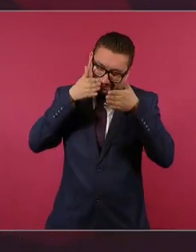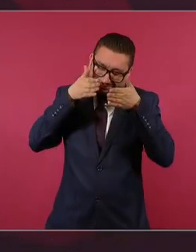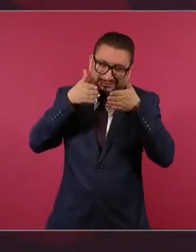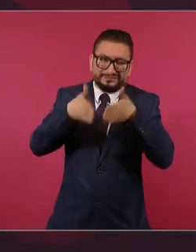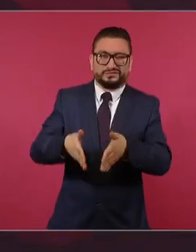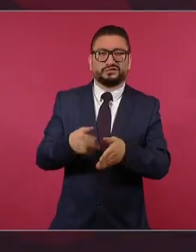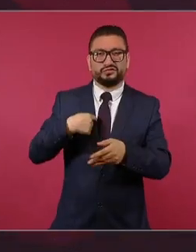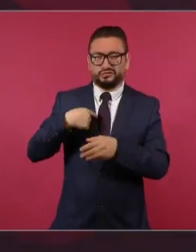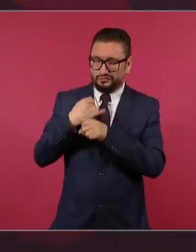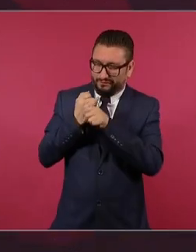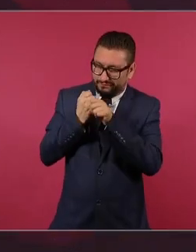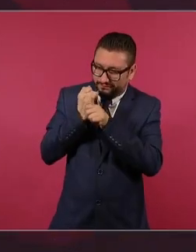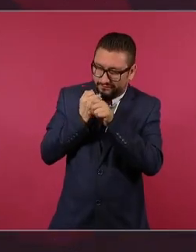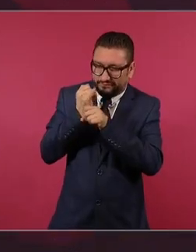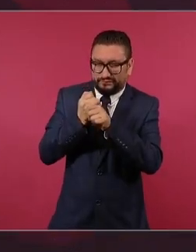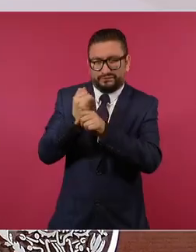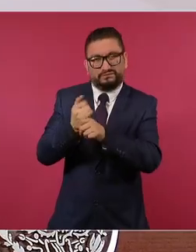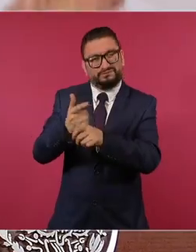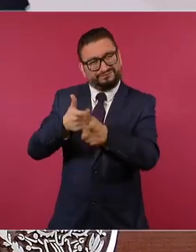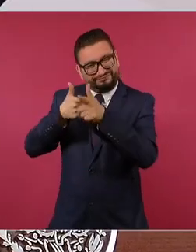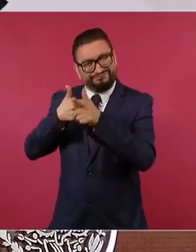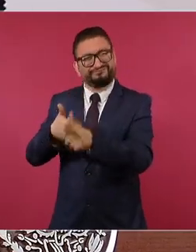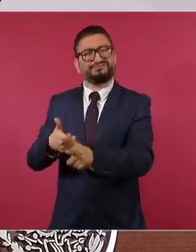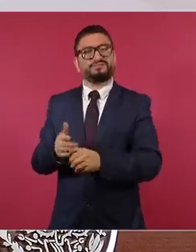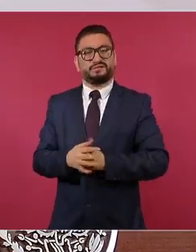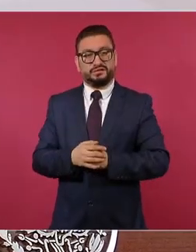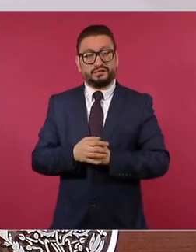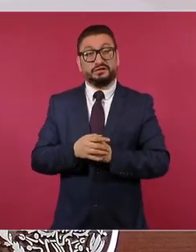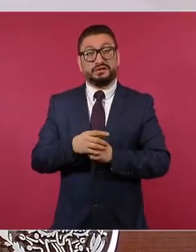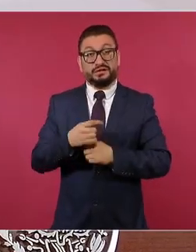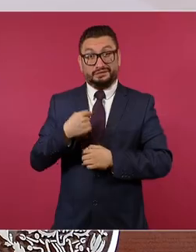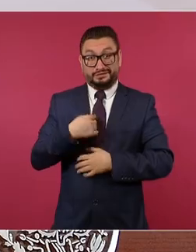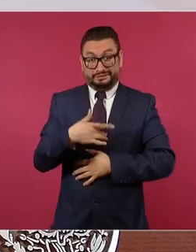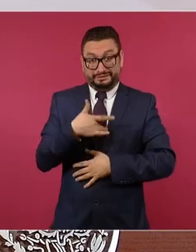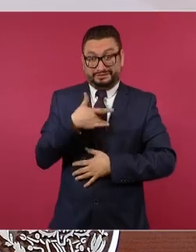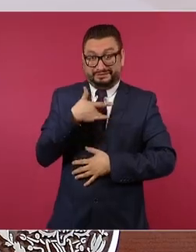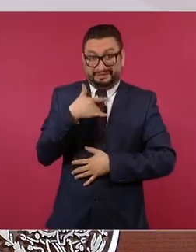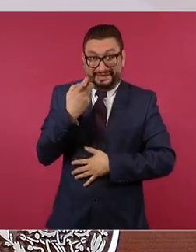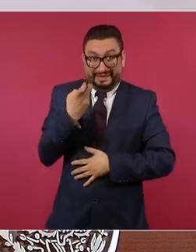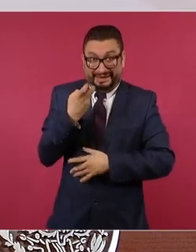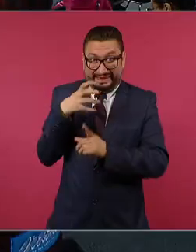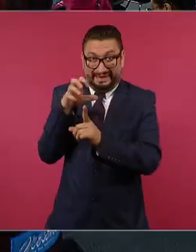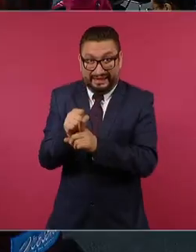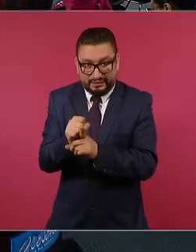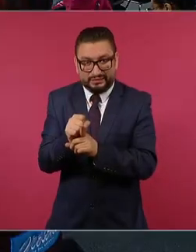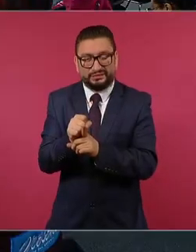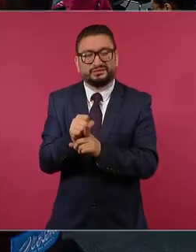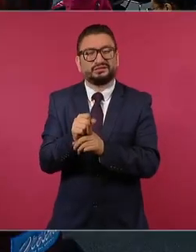esta investigación. Y si logro eso, como se dice